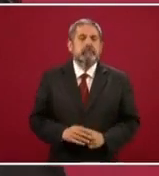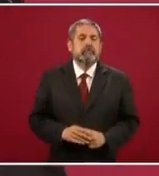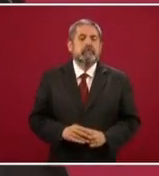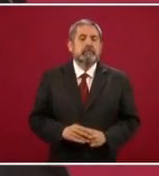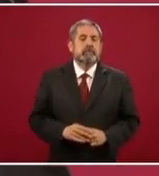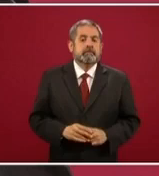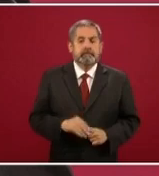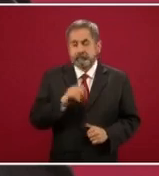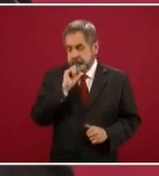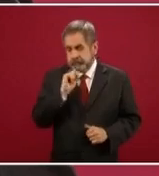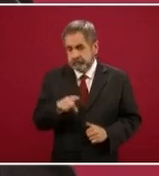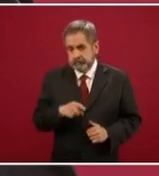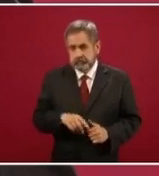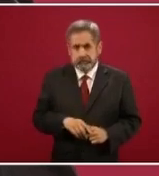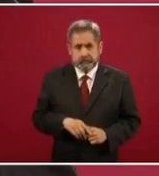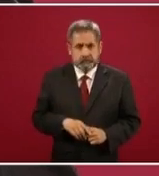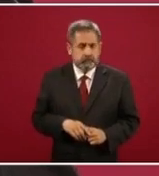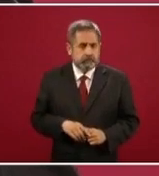inclusive hasta